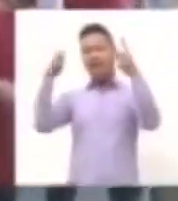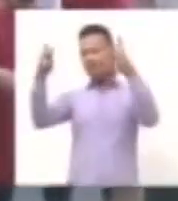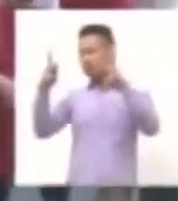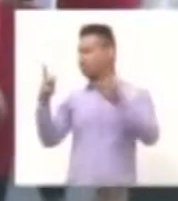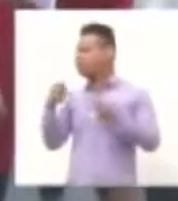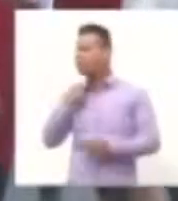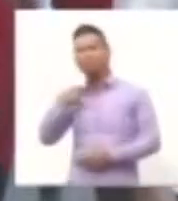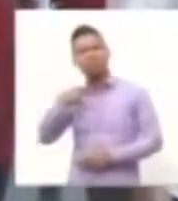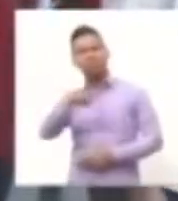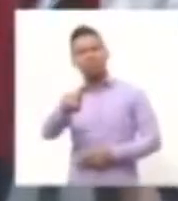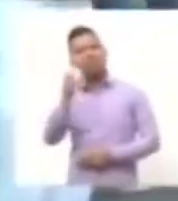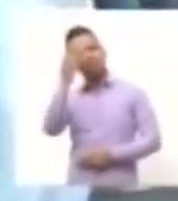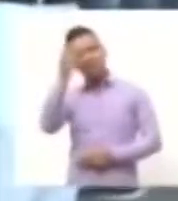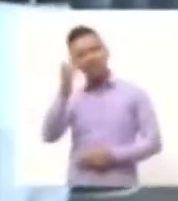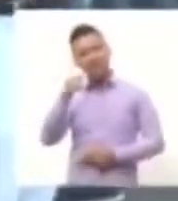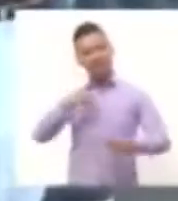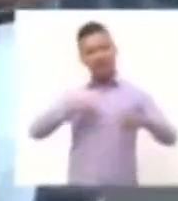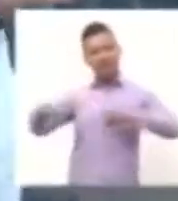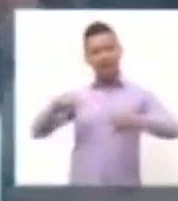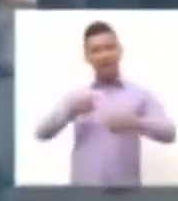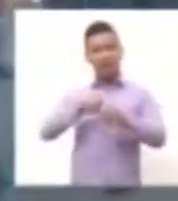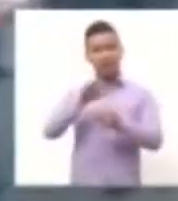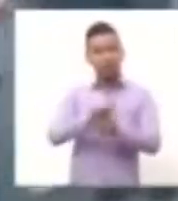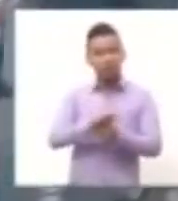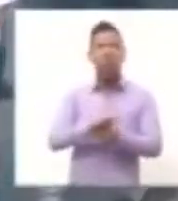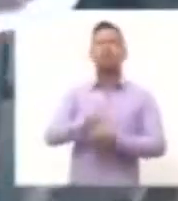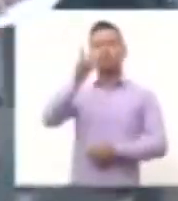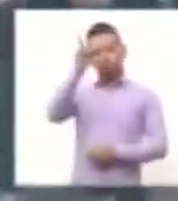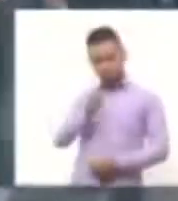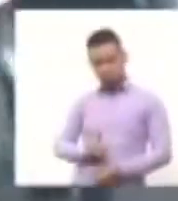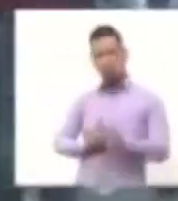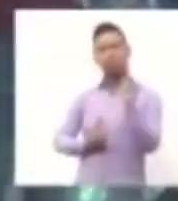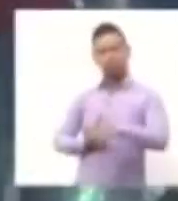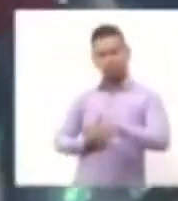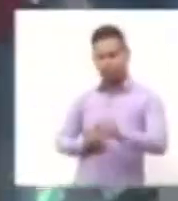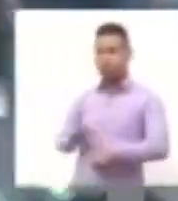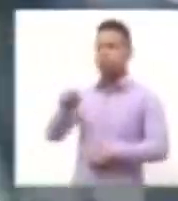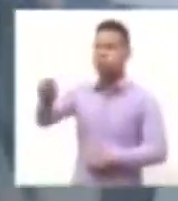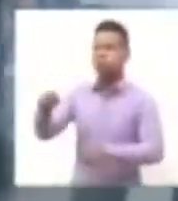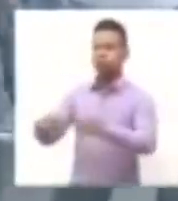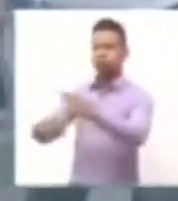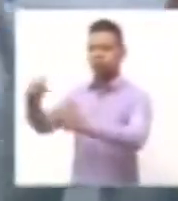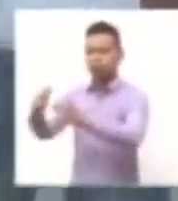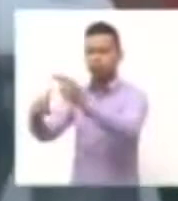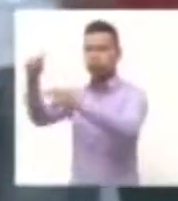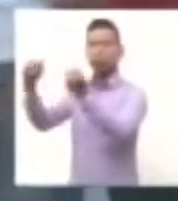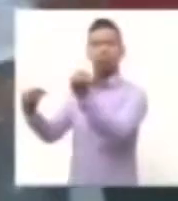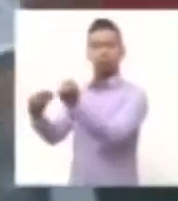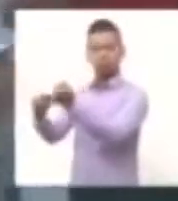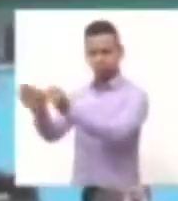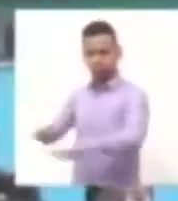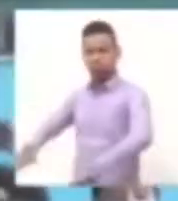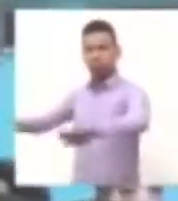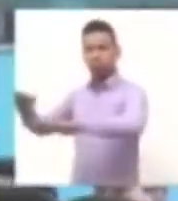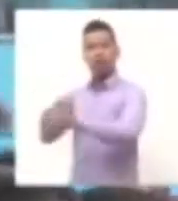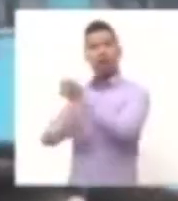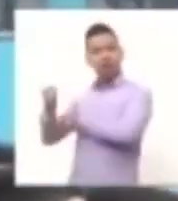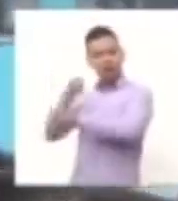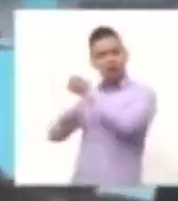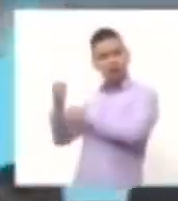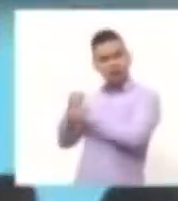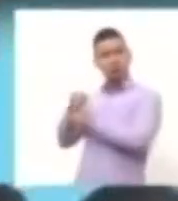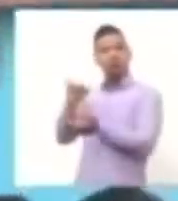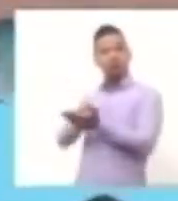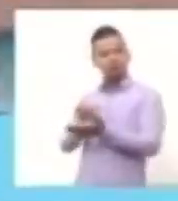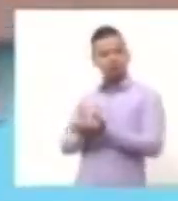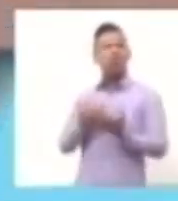conoció la decisión de la administración distrital de construir uno de los 12 nodos del Sena, habida cuenta que en años anteriores hubo una decisión